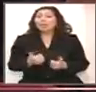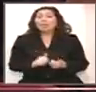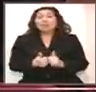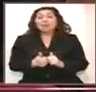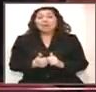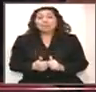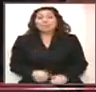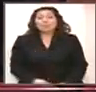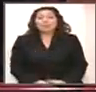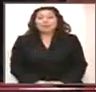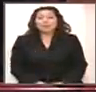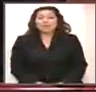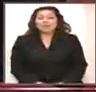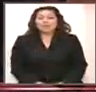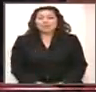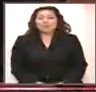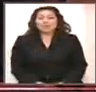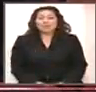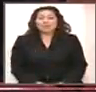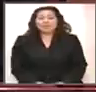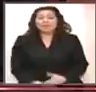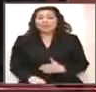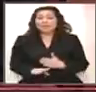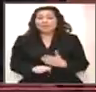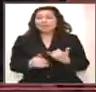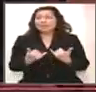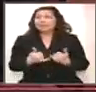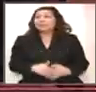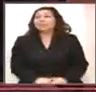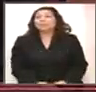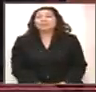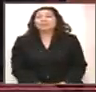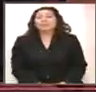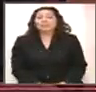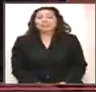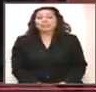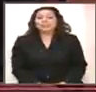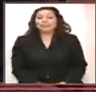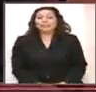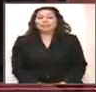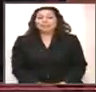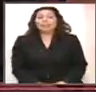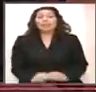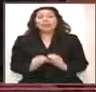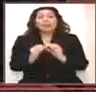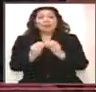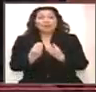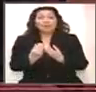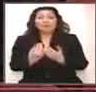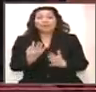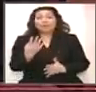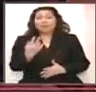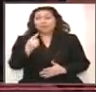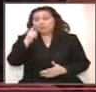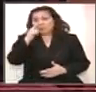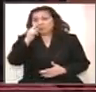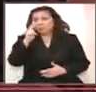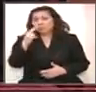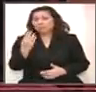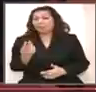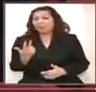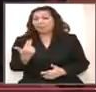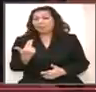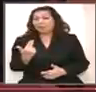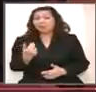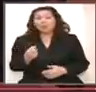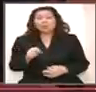de estadística criminal. Bajo esta coyuntura, en la sesión del 13 de junio del 2013